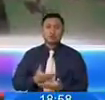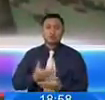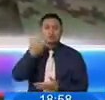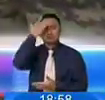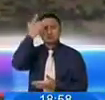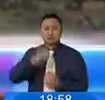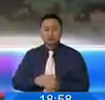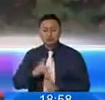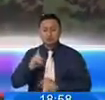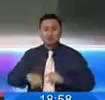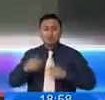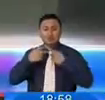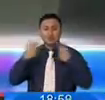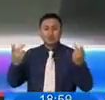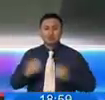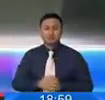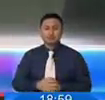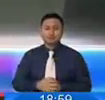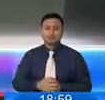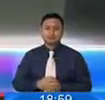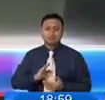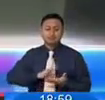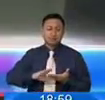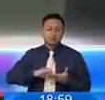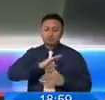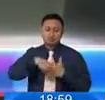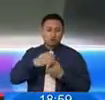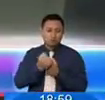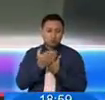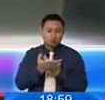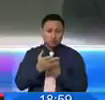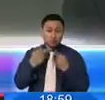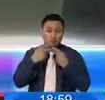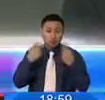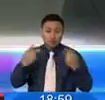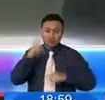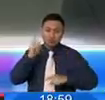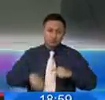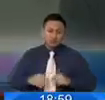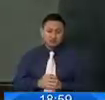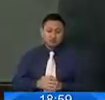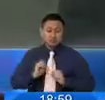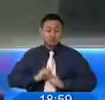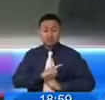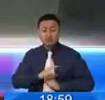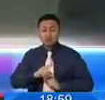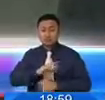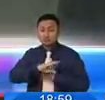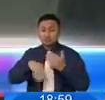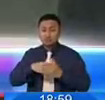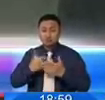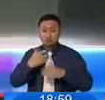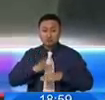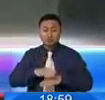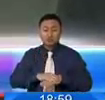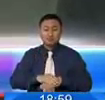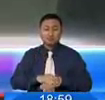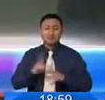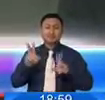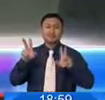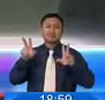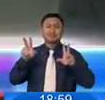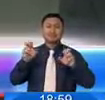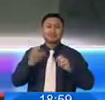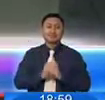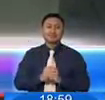misma no puede ser pública. No se puede entregar toda la información a los medios públicos y no se puede multiplicar eso porque va a llamar a un tema